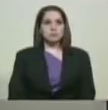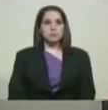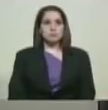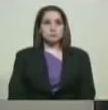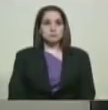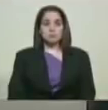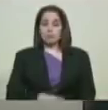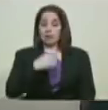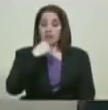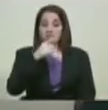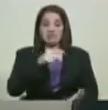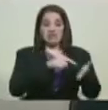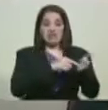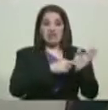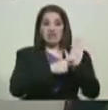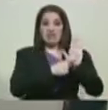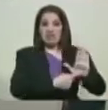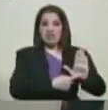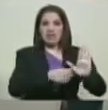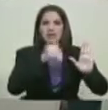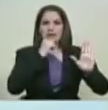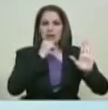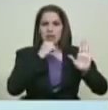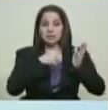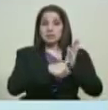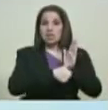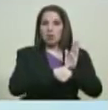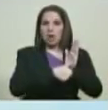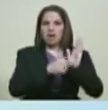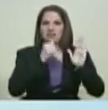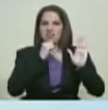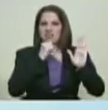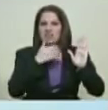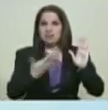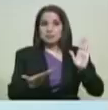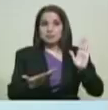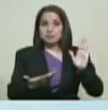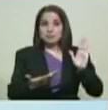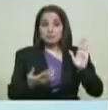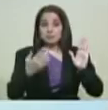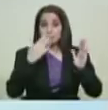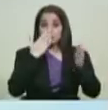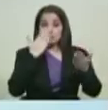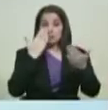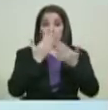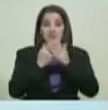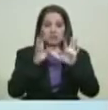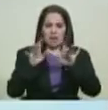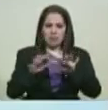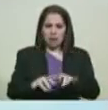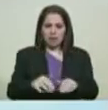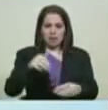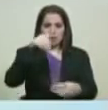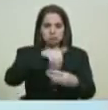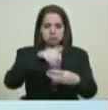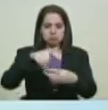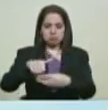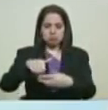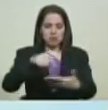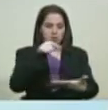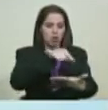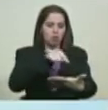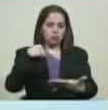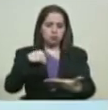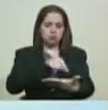verificado su cédula de identidad. Ya en la máquina, al frente de la máquina de votación, uno tiene las distintas